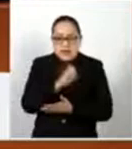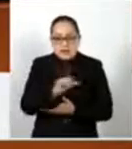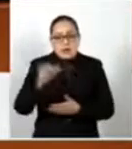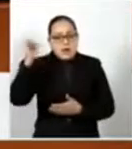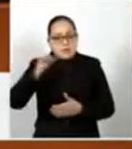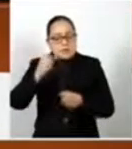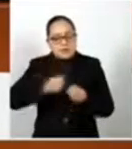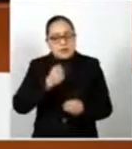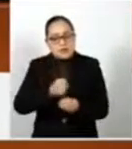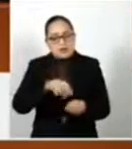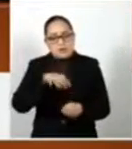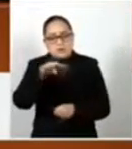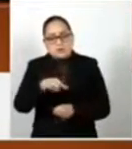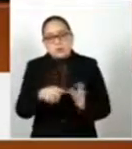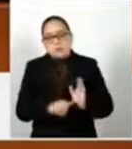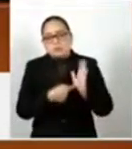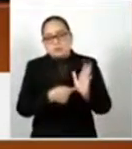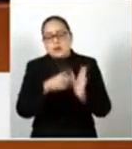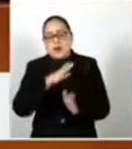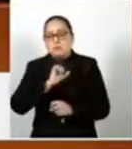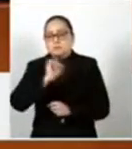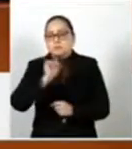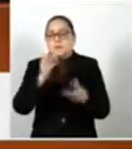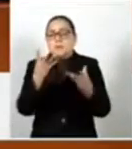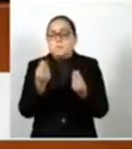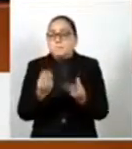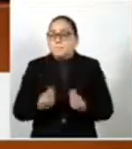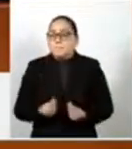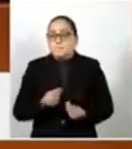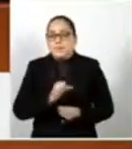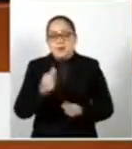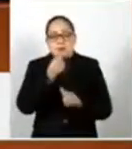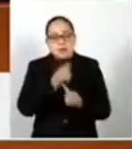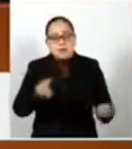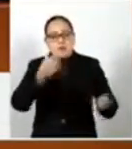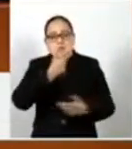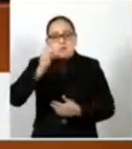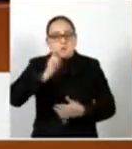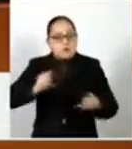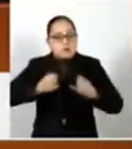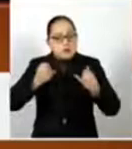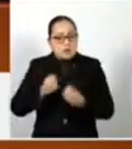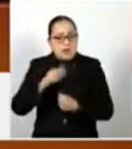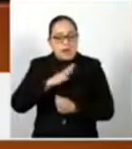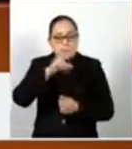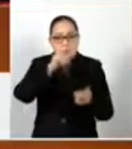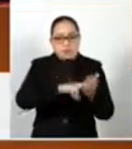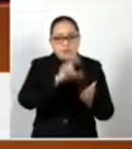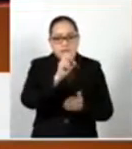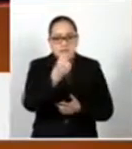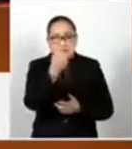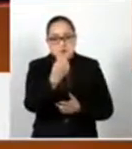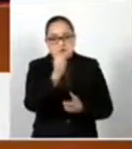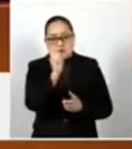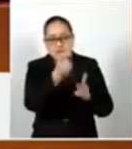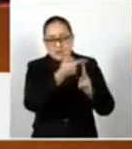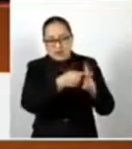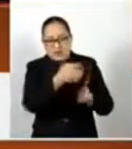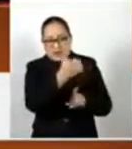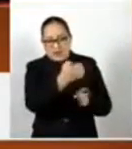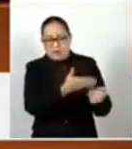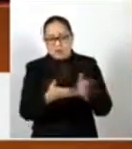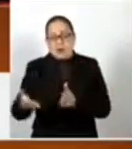del 2019 se muestra un aumento significativo de menores de edad al pasar de 2032 al inicio del año a